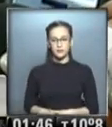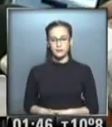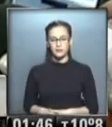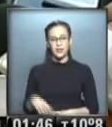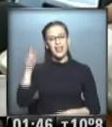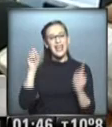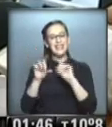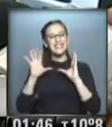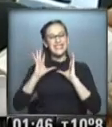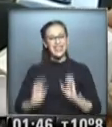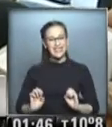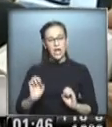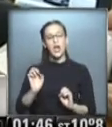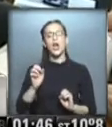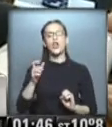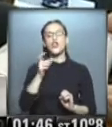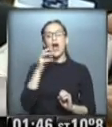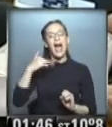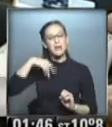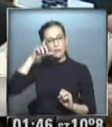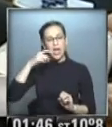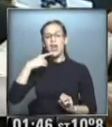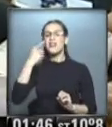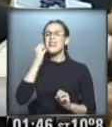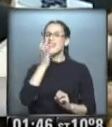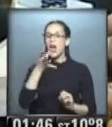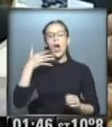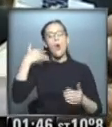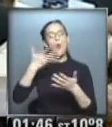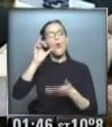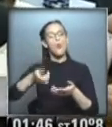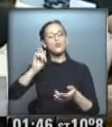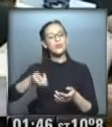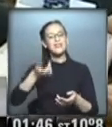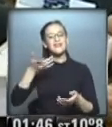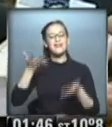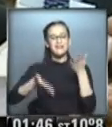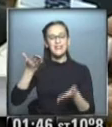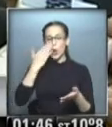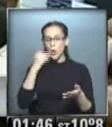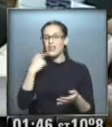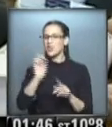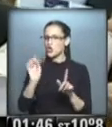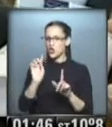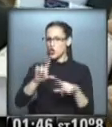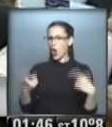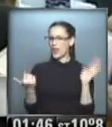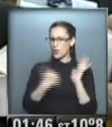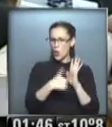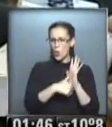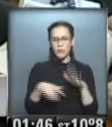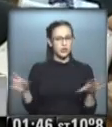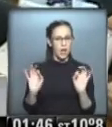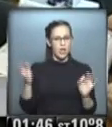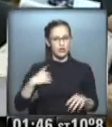El exsecretario de Transporte Ricardo Jaime declaró ante la justicia de Córdoba, negó haberse apoderado de documentación que presuntamente lo vincula con una